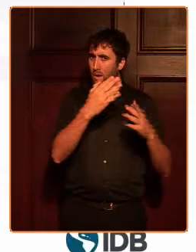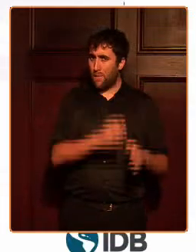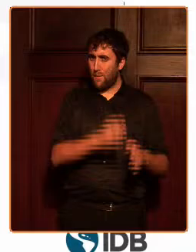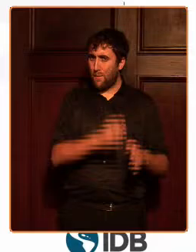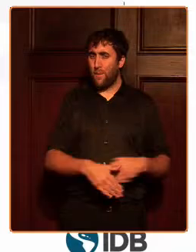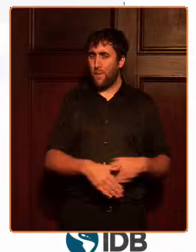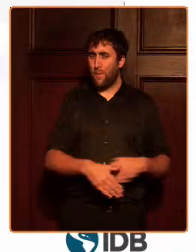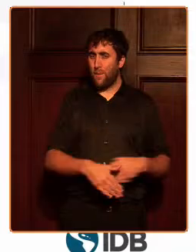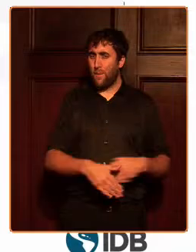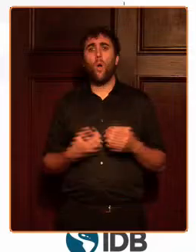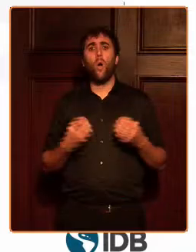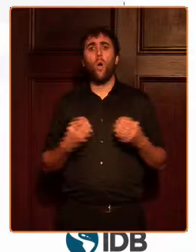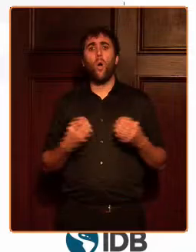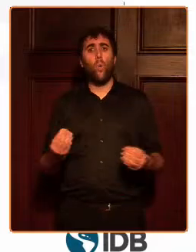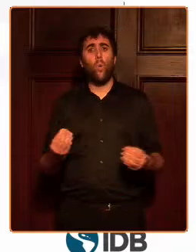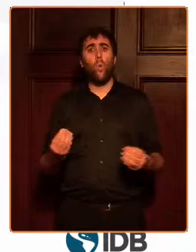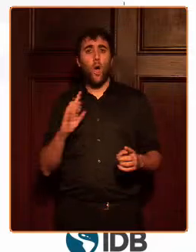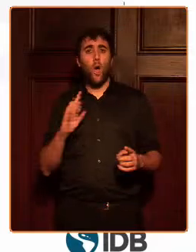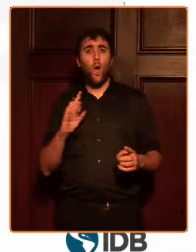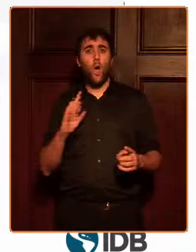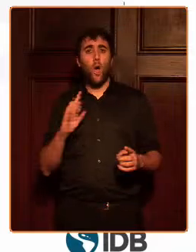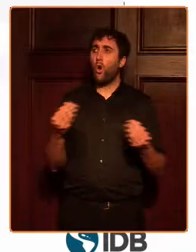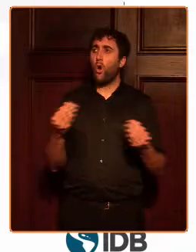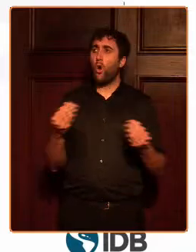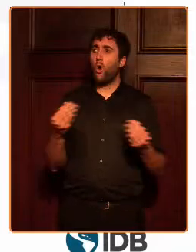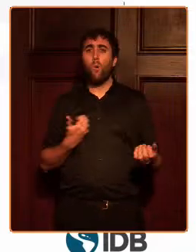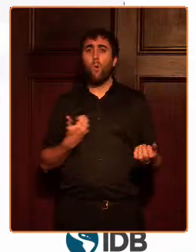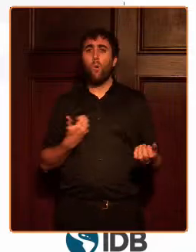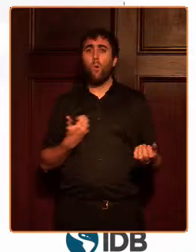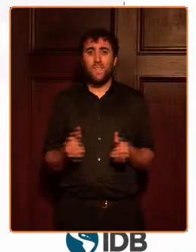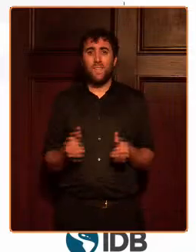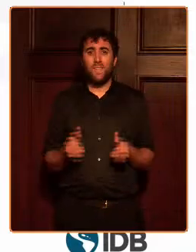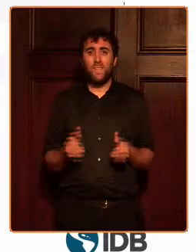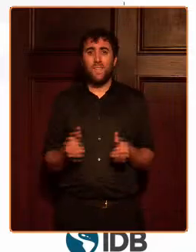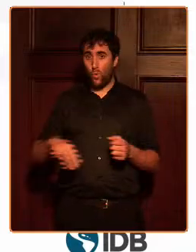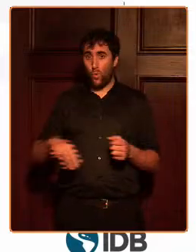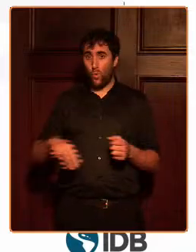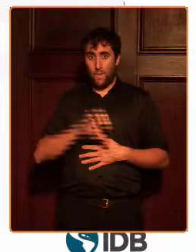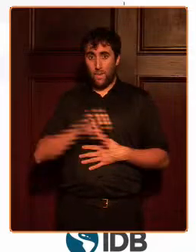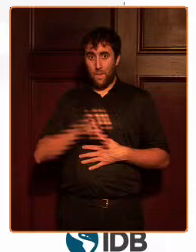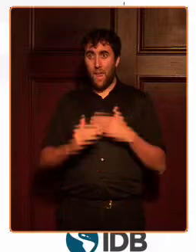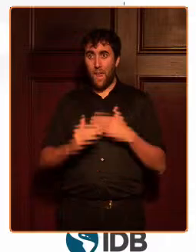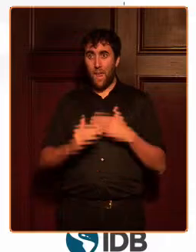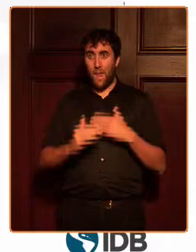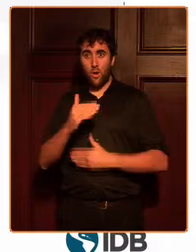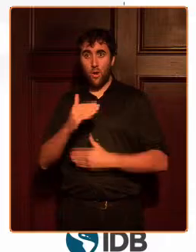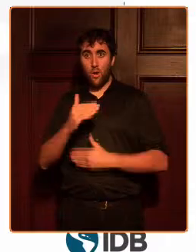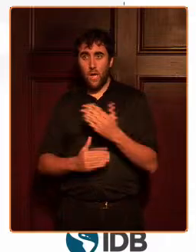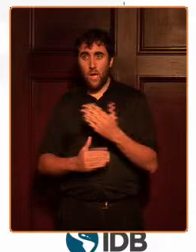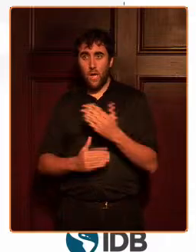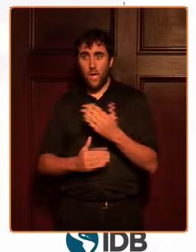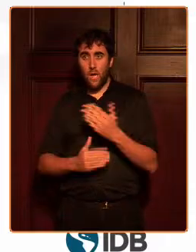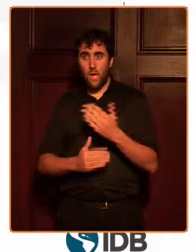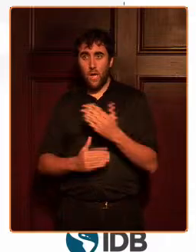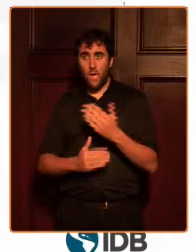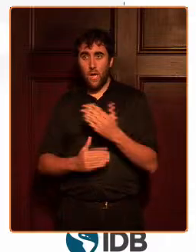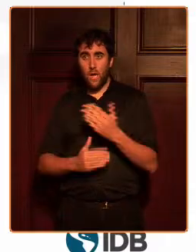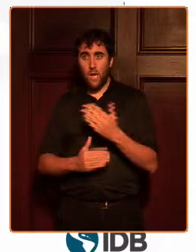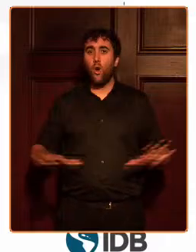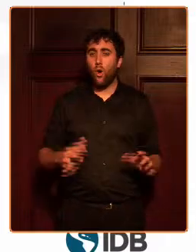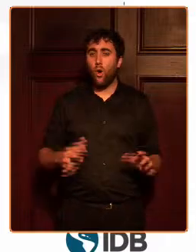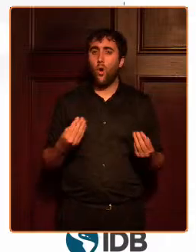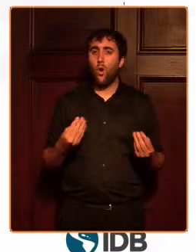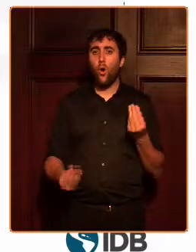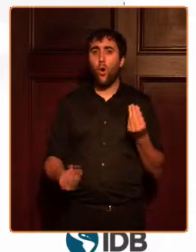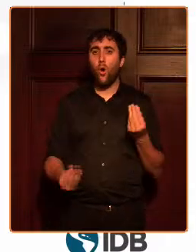¿Cuáles son las estrategias que están usando las empresas para desarrollar la fuerza laboral? Y lo que vemos aquí